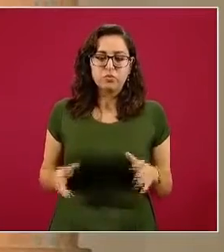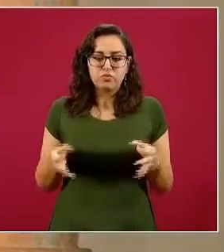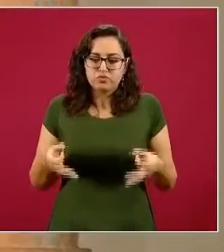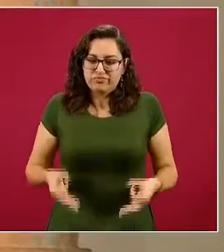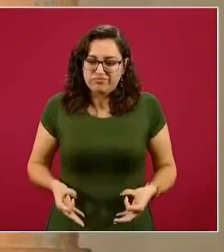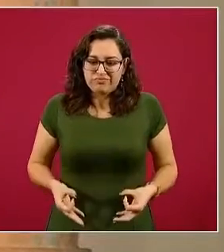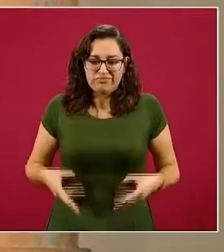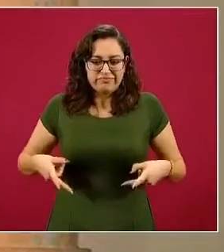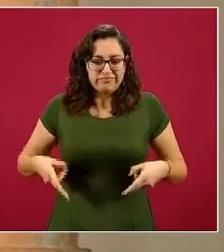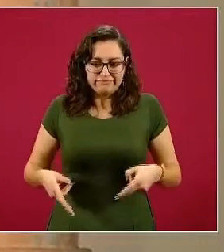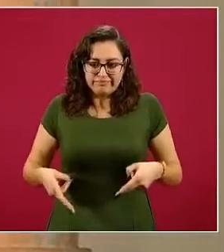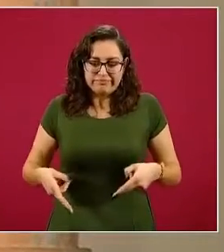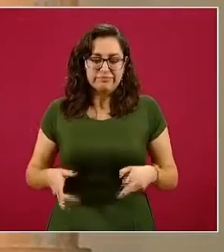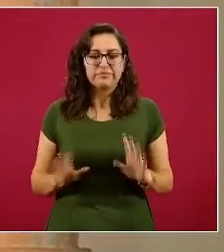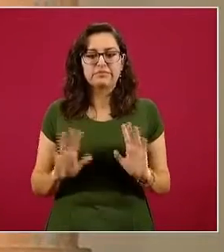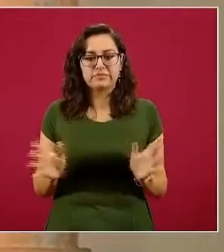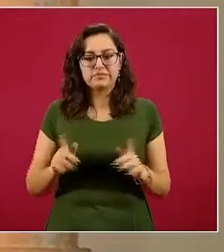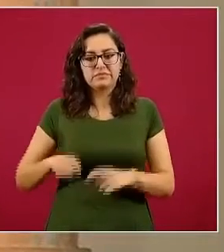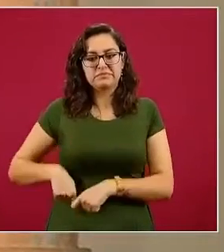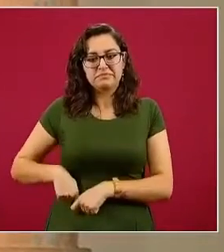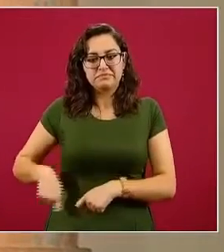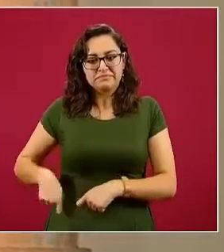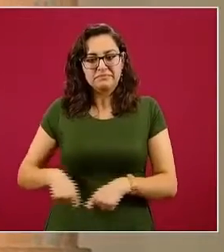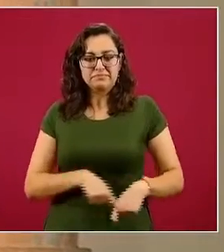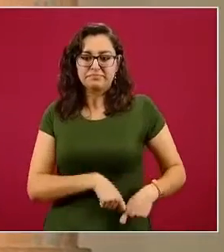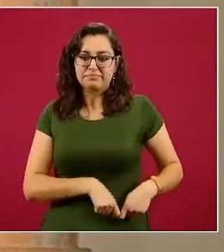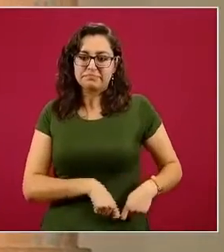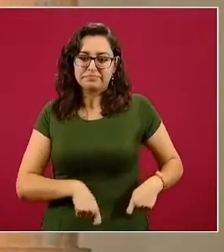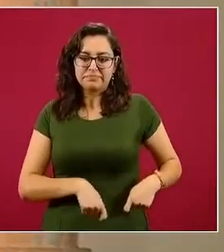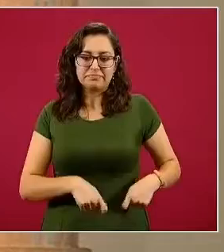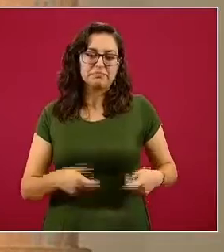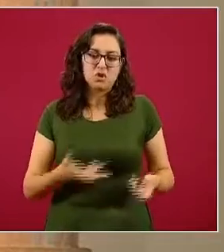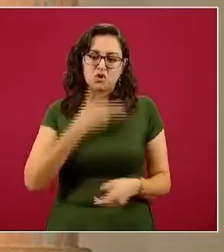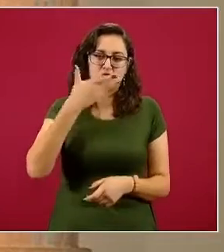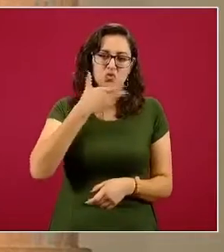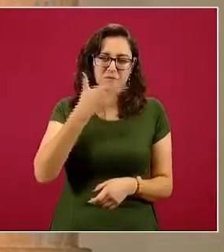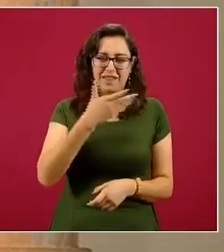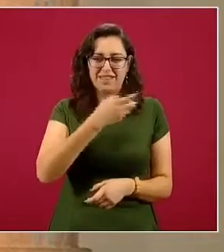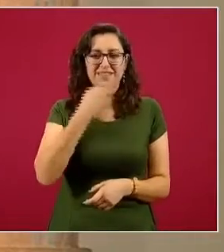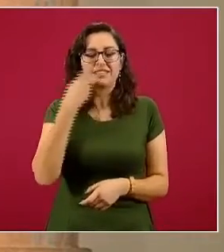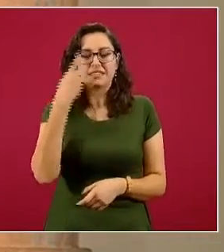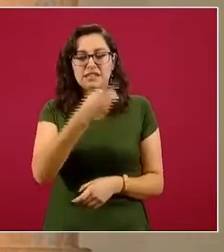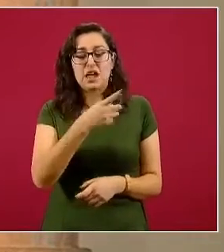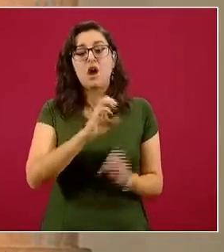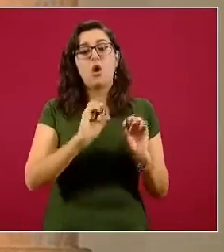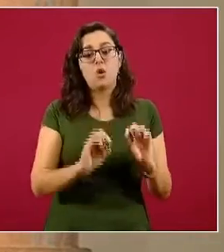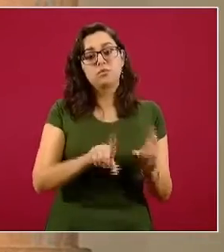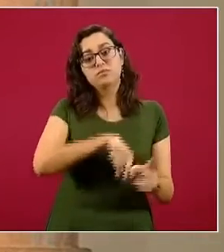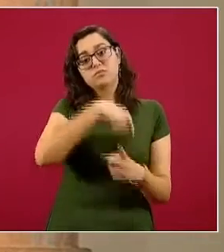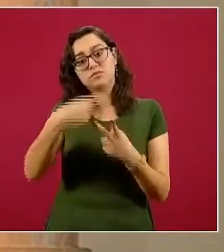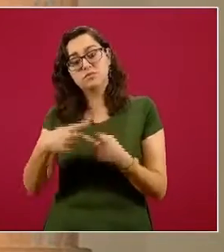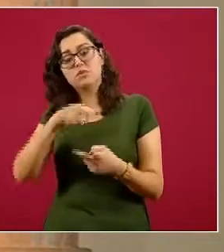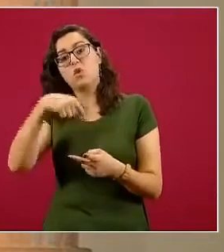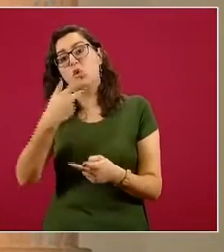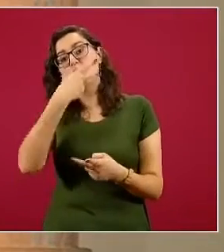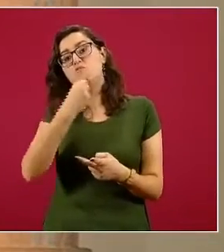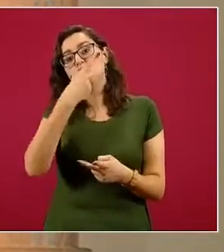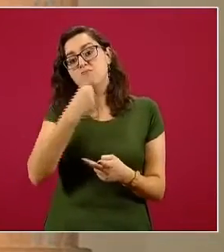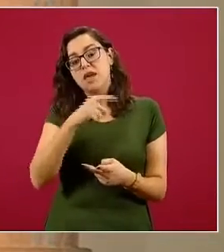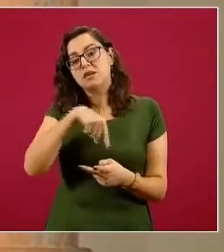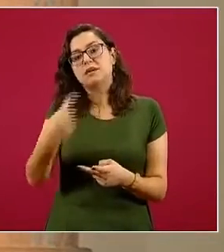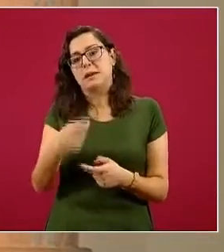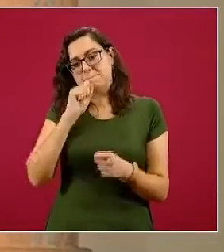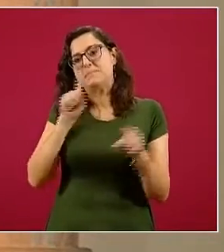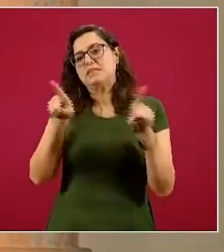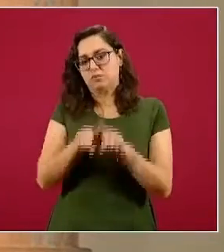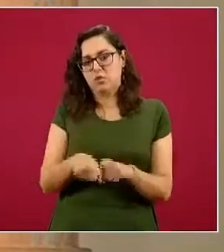o conocida como la ligadura de trompas, y la vasectomía para los hombres, que es el tema de esta conferencia del